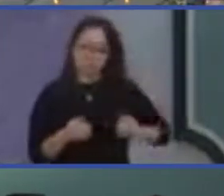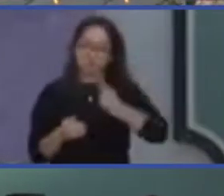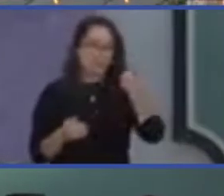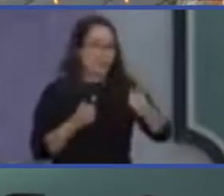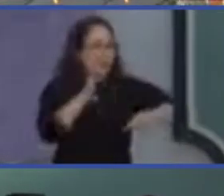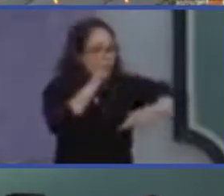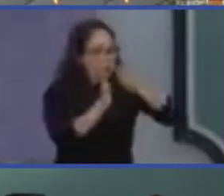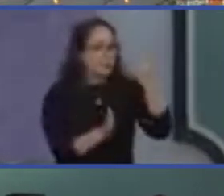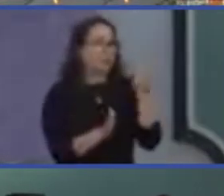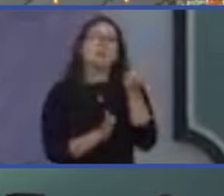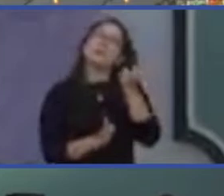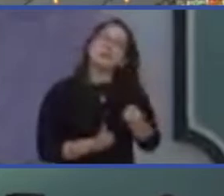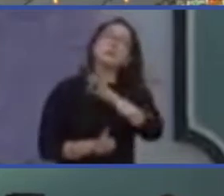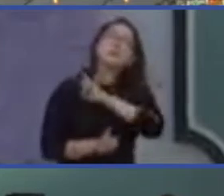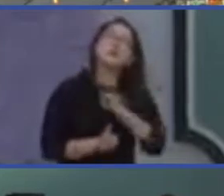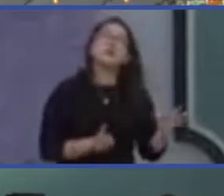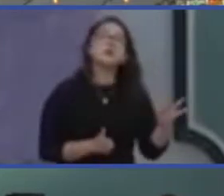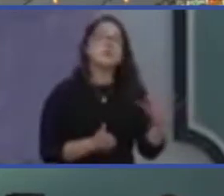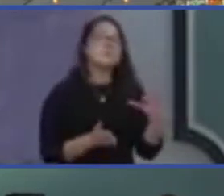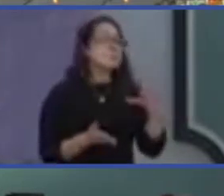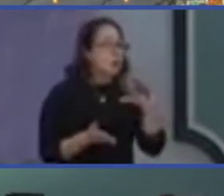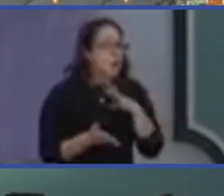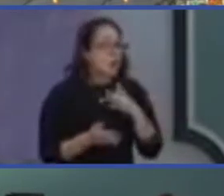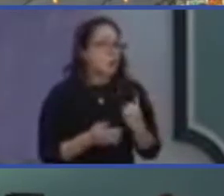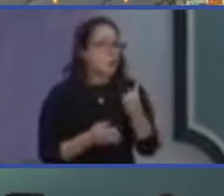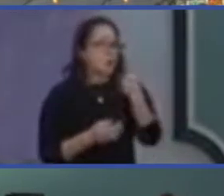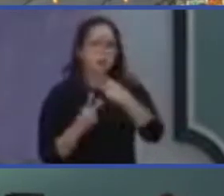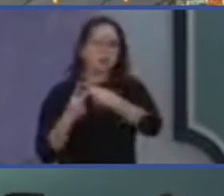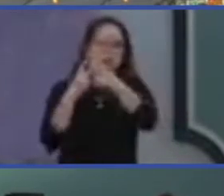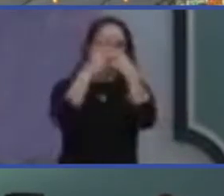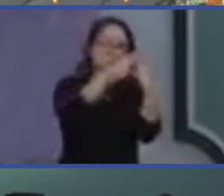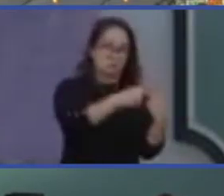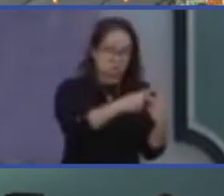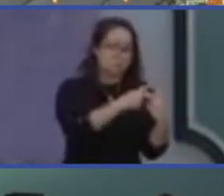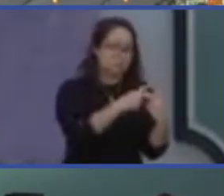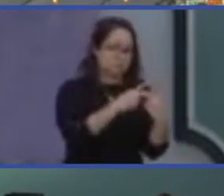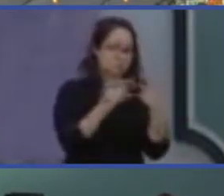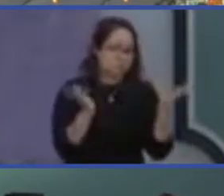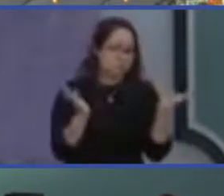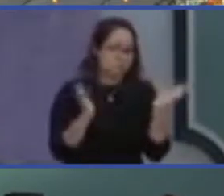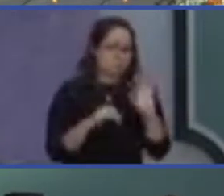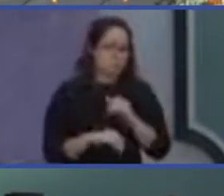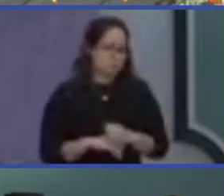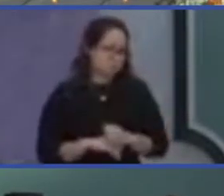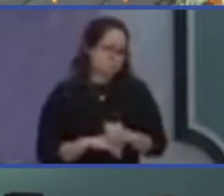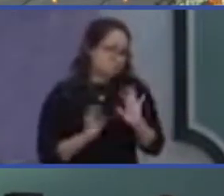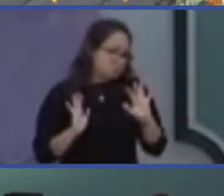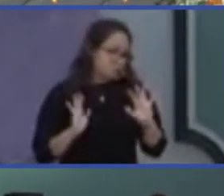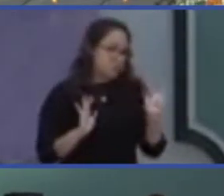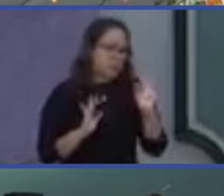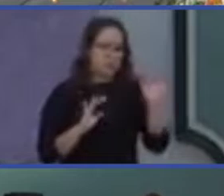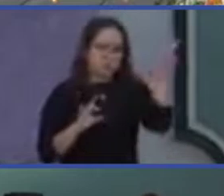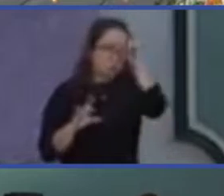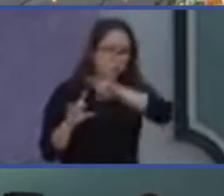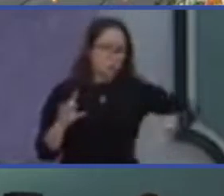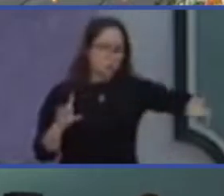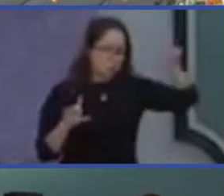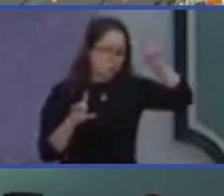en el área de una estrella, o sea, la parte que podemos encerrar tal vez en un círculo que es finita,